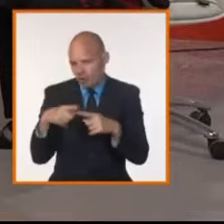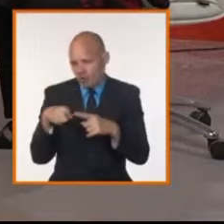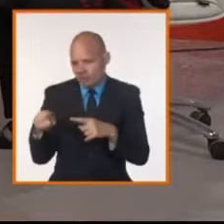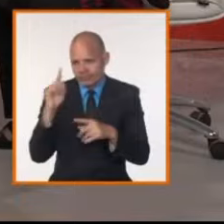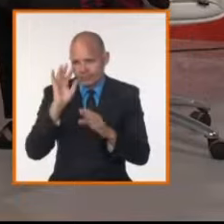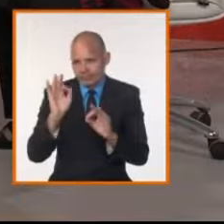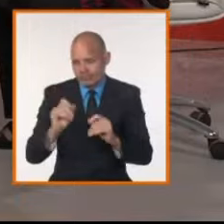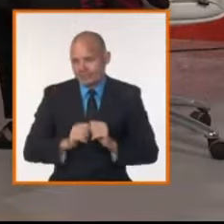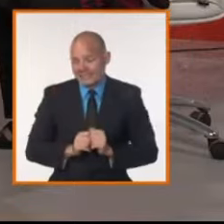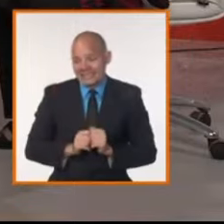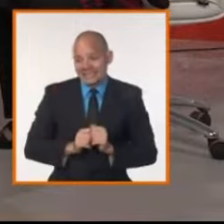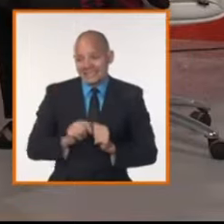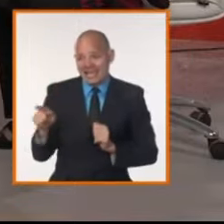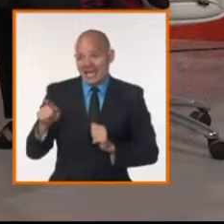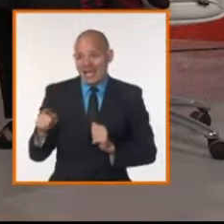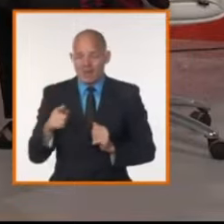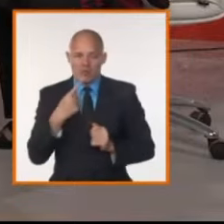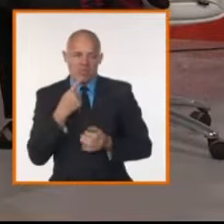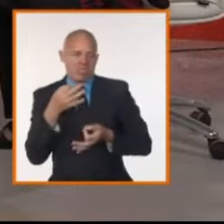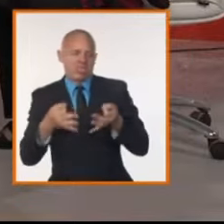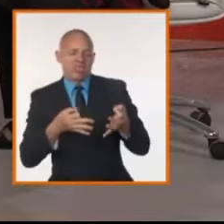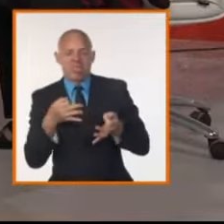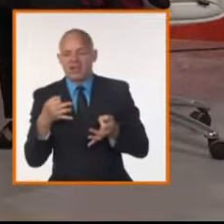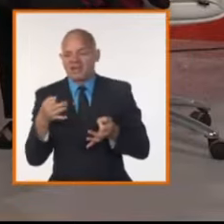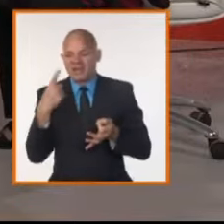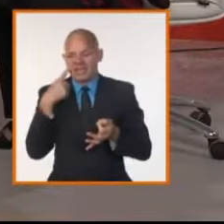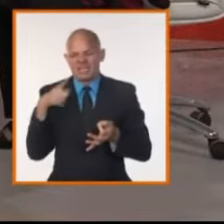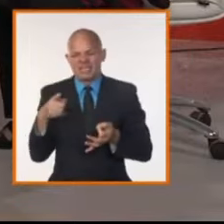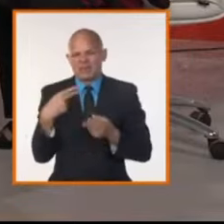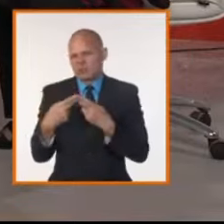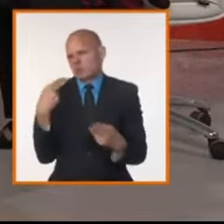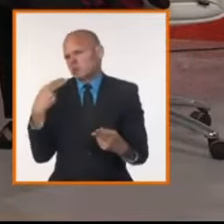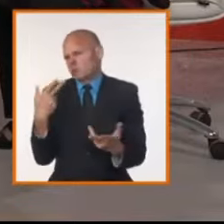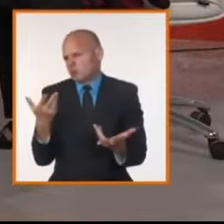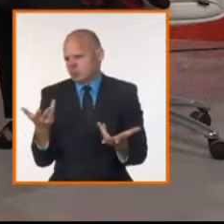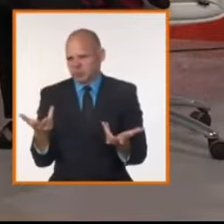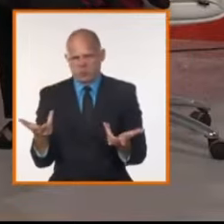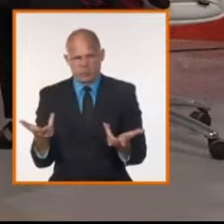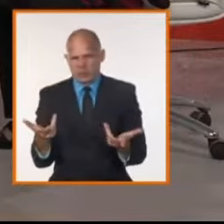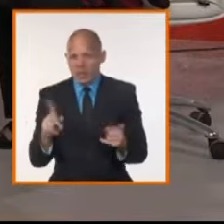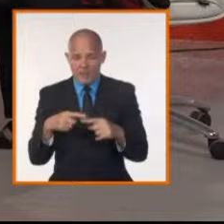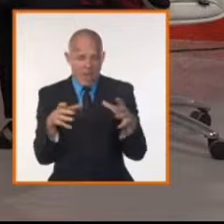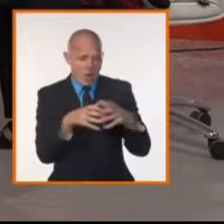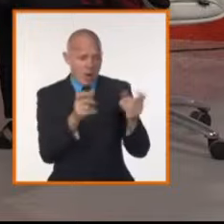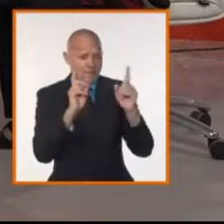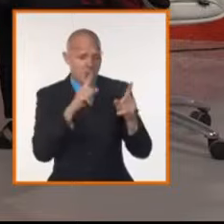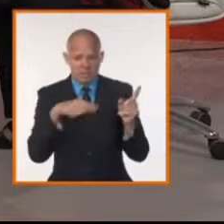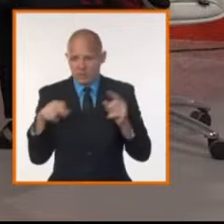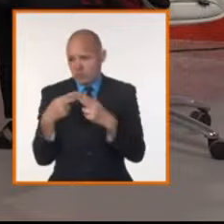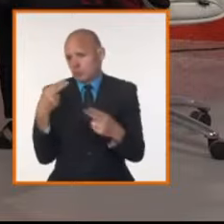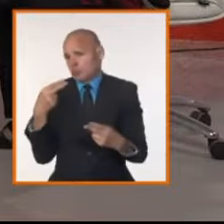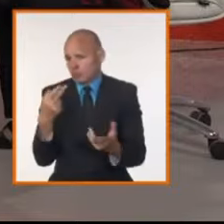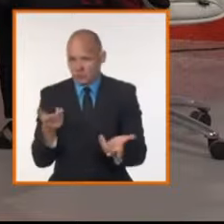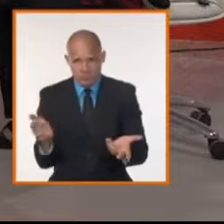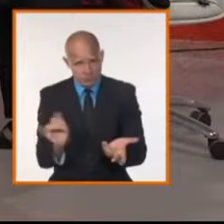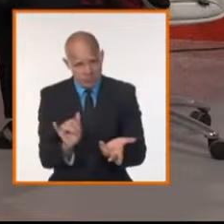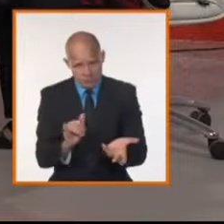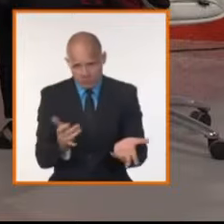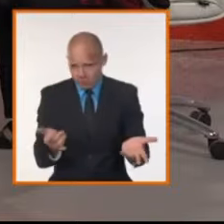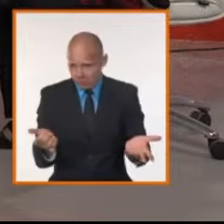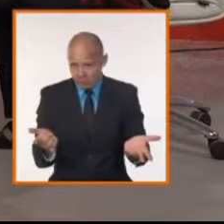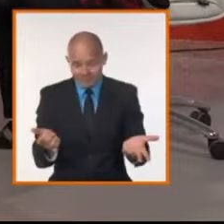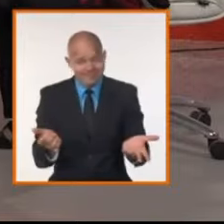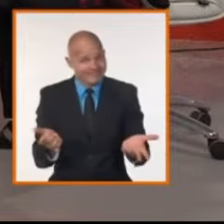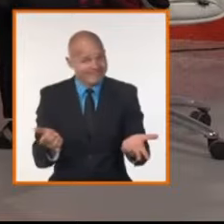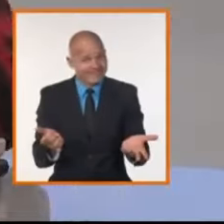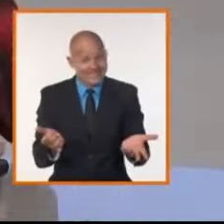la la credibilidad de su partido y pone eh en crisis además eh las